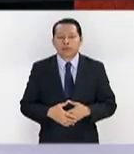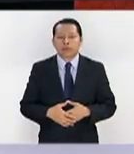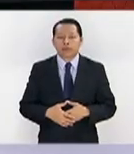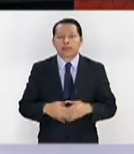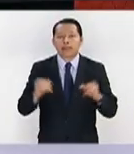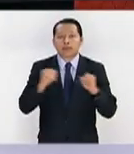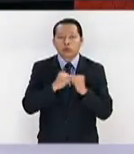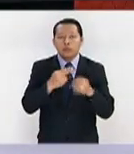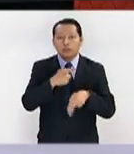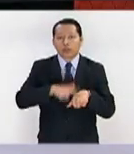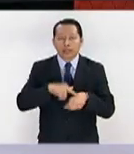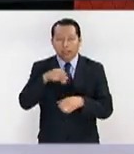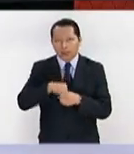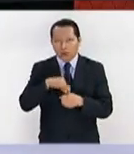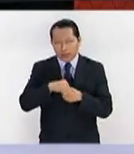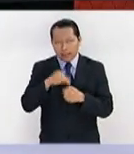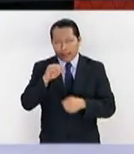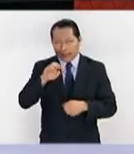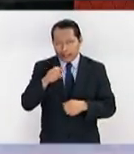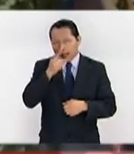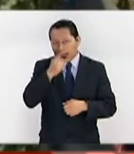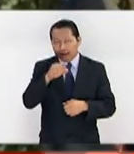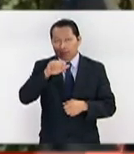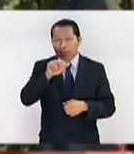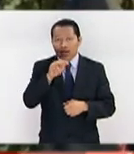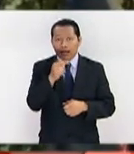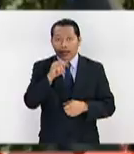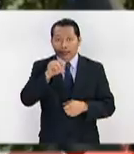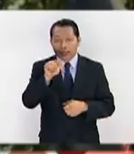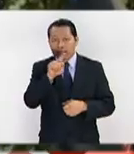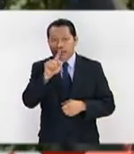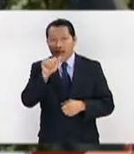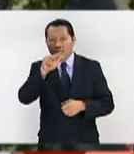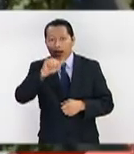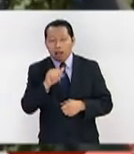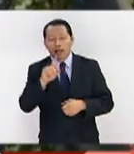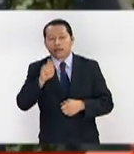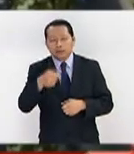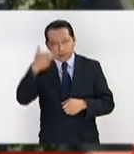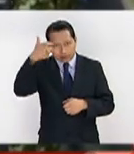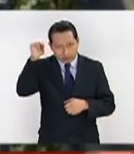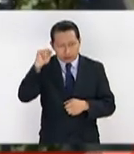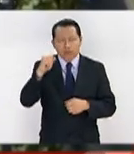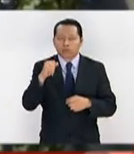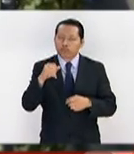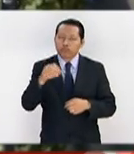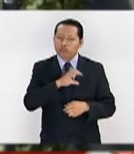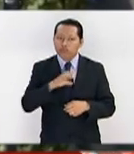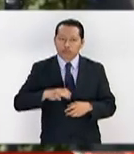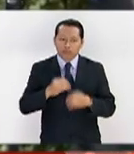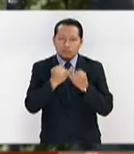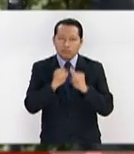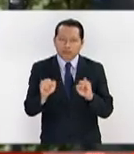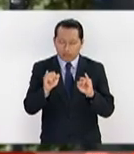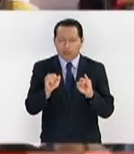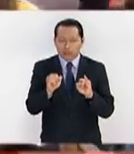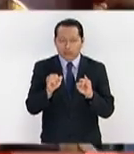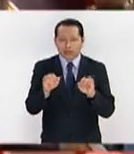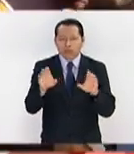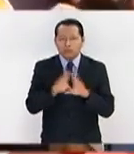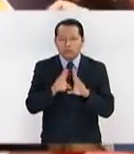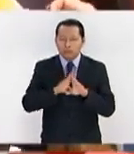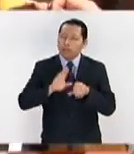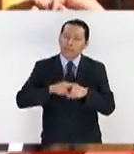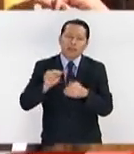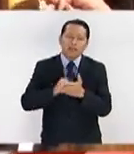El Instituto Nacional Electoral informó que Margarita Zavala se mantiene como la aspirante a la candidatura independiente a la presidencia con